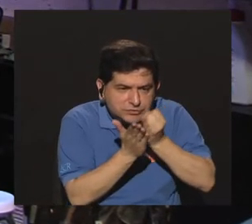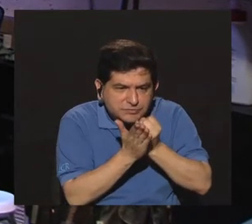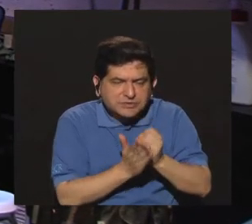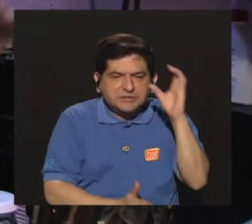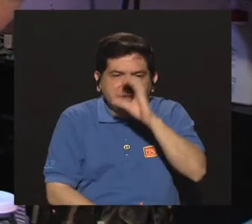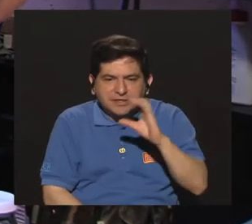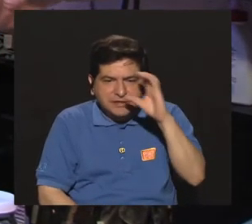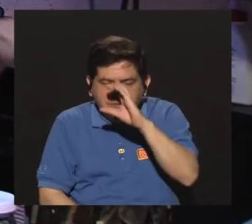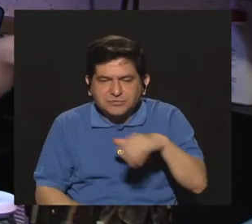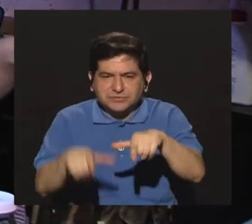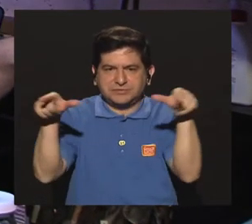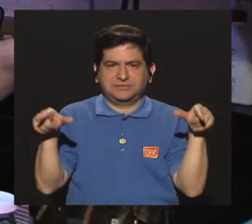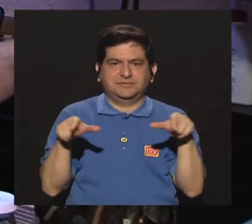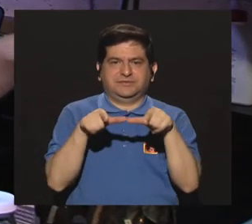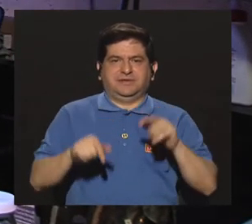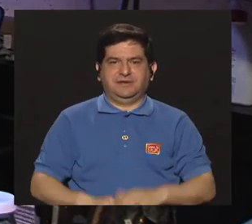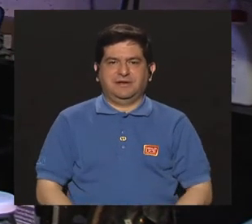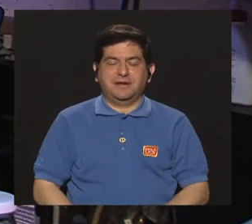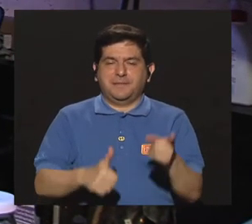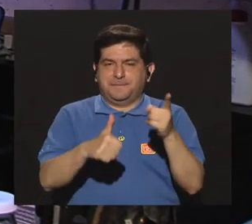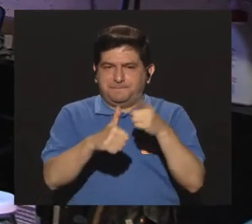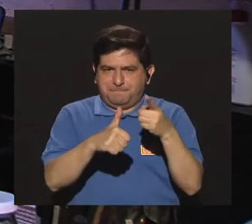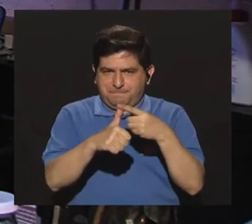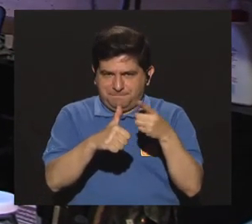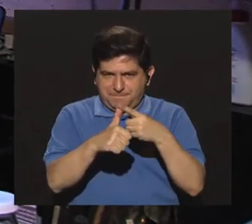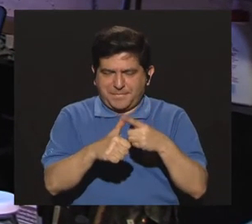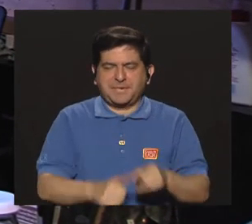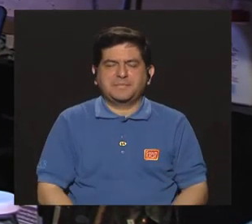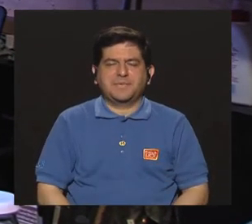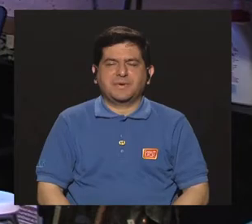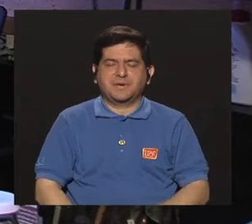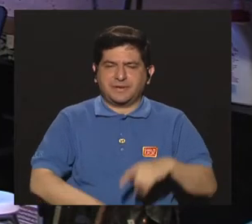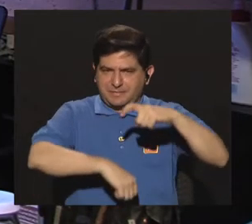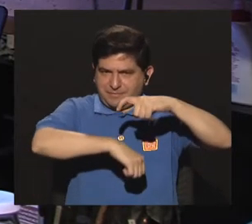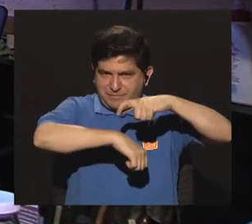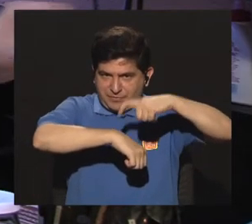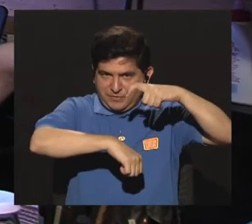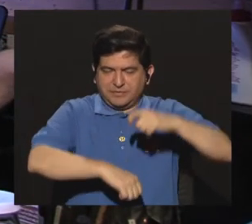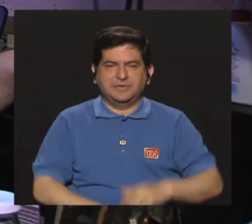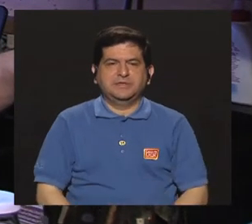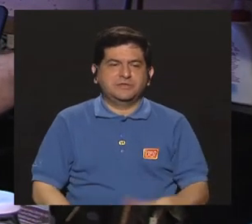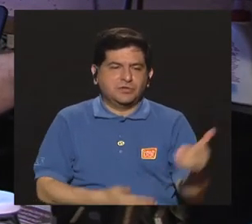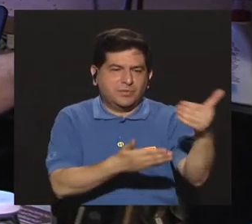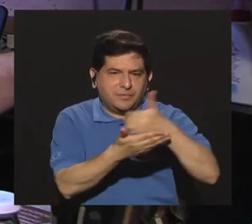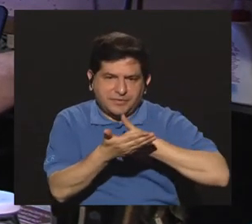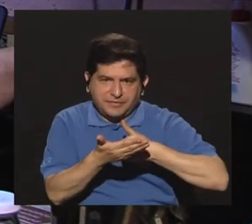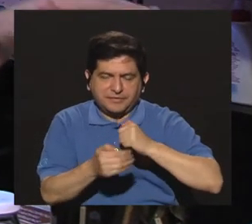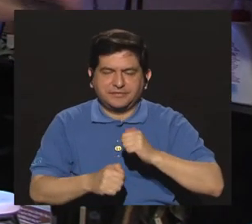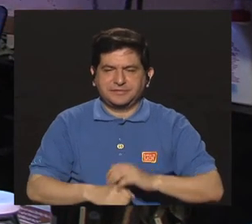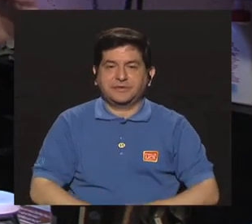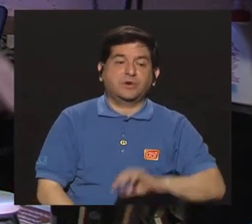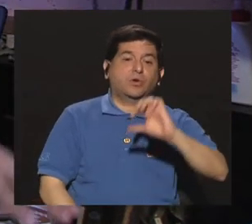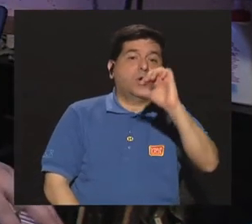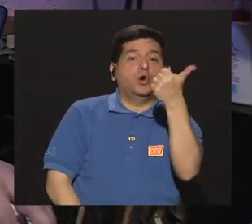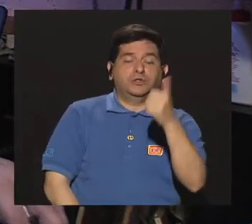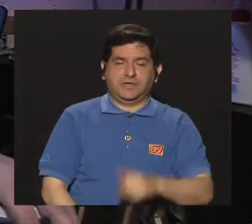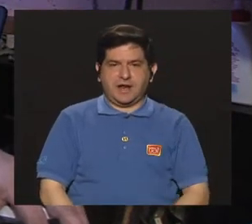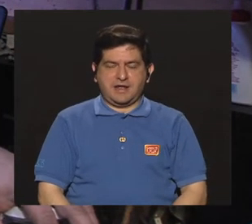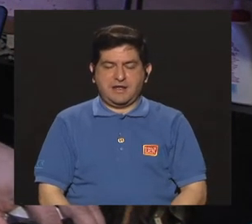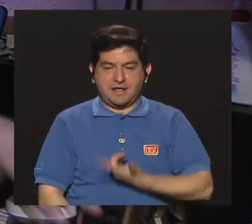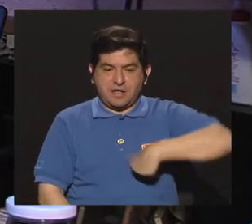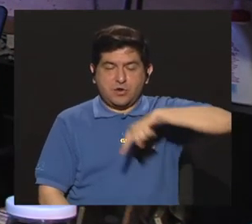entonces eso nos eso es una primera base de colecta otra es